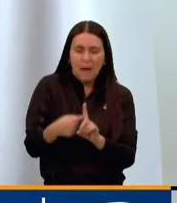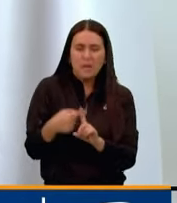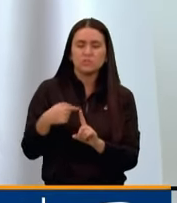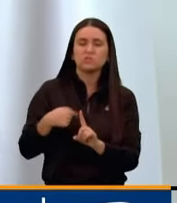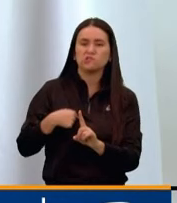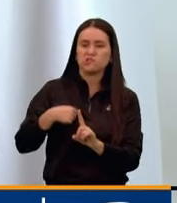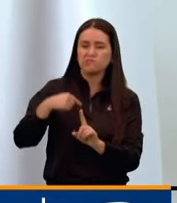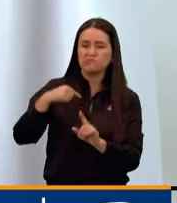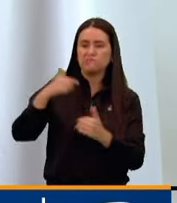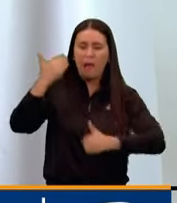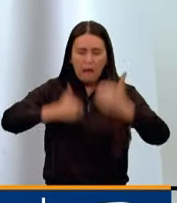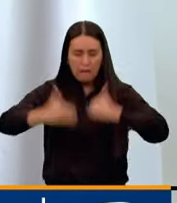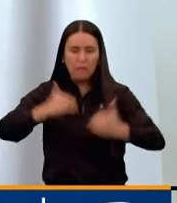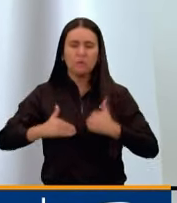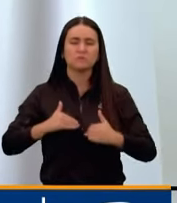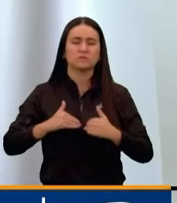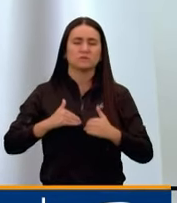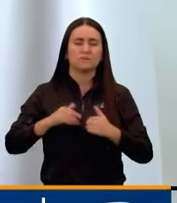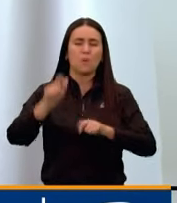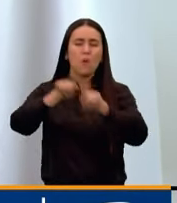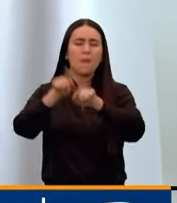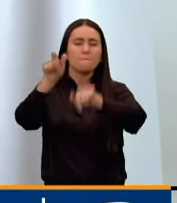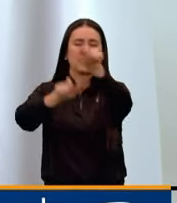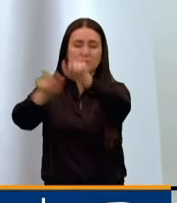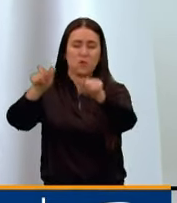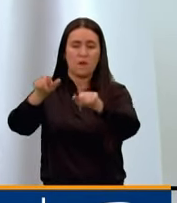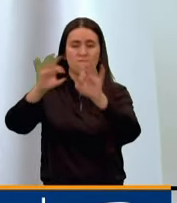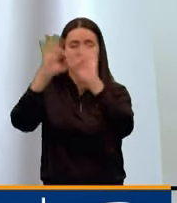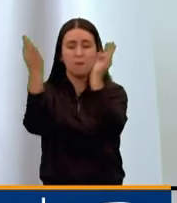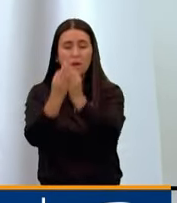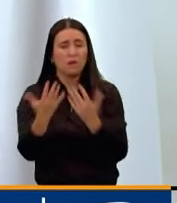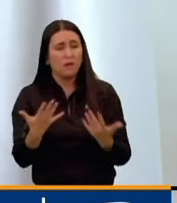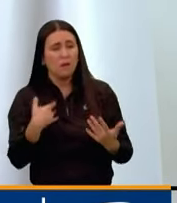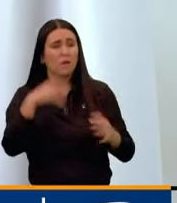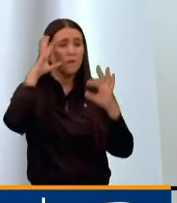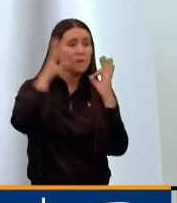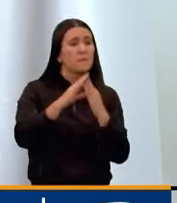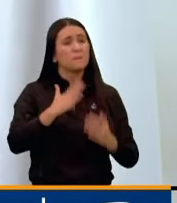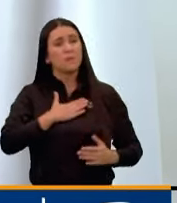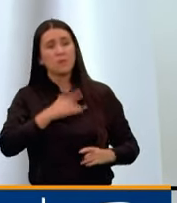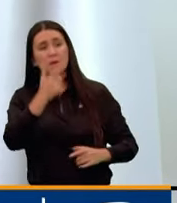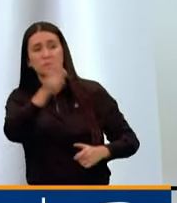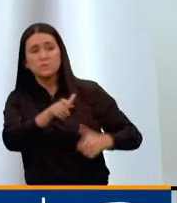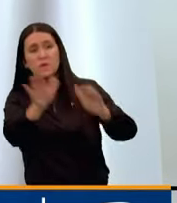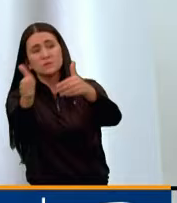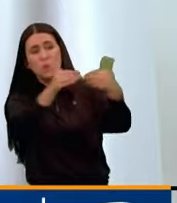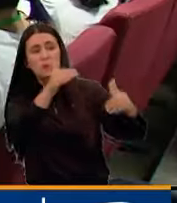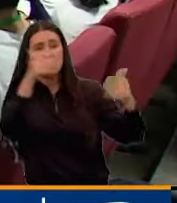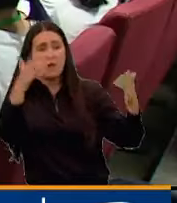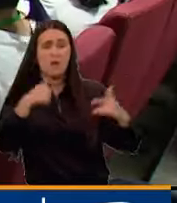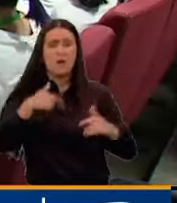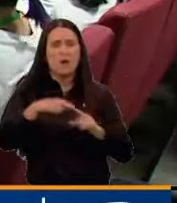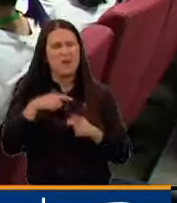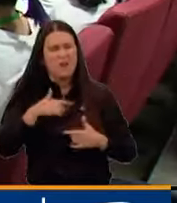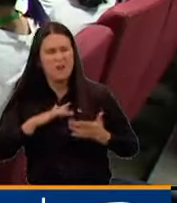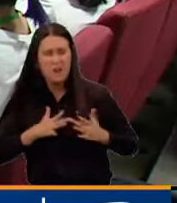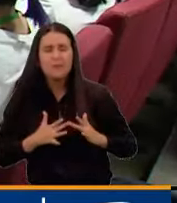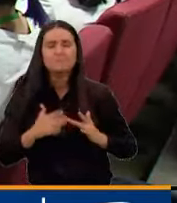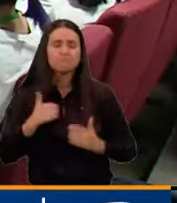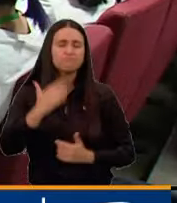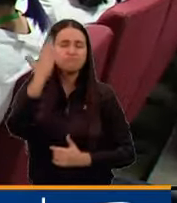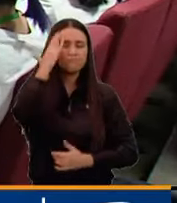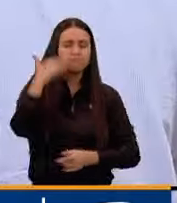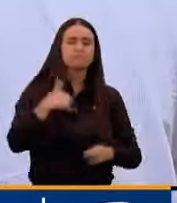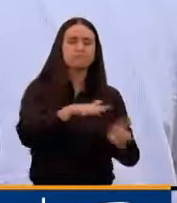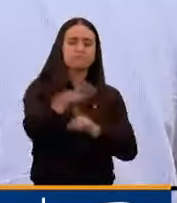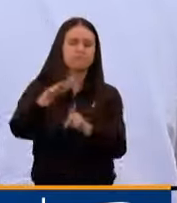afectamos gravemente a las familias de las personas secuestradas y a las comunidades que ellas representaban. Por su parte,